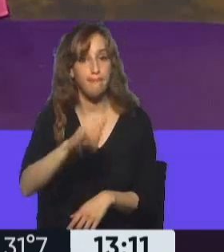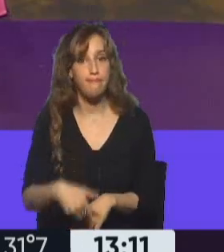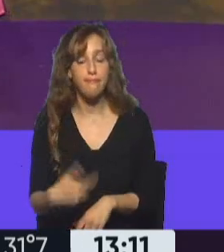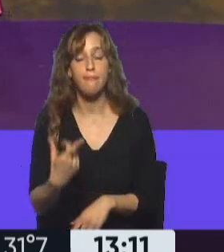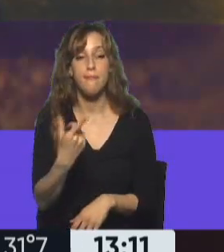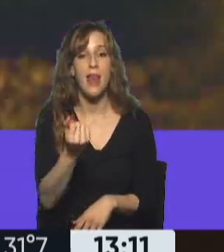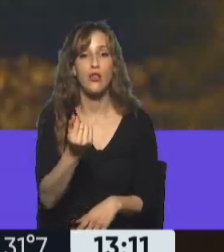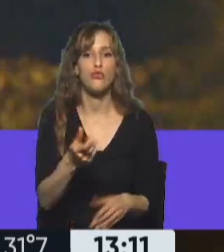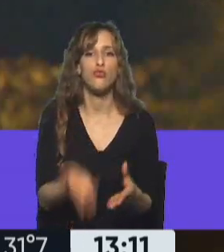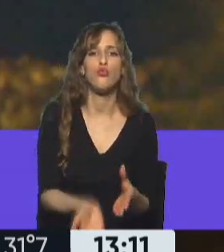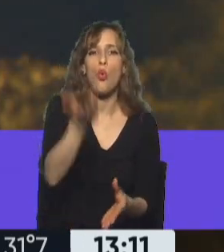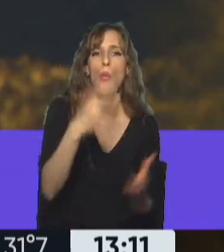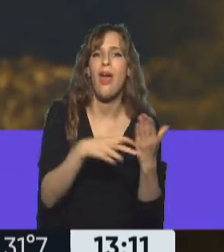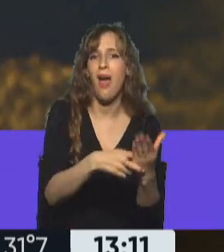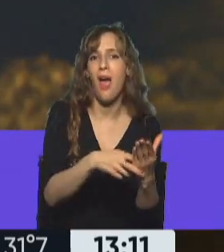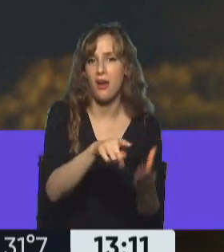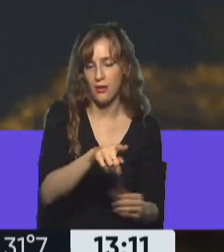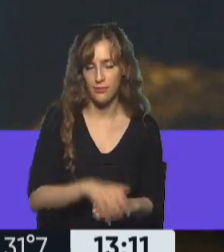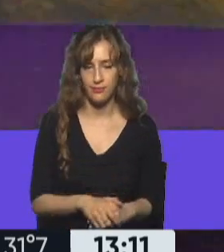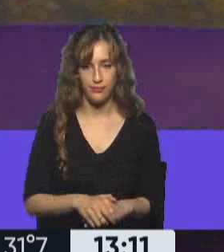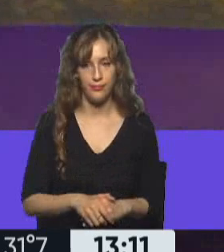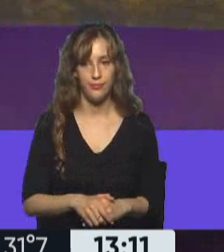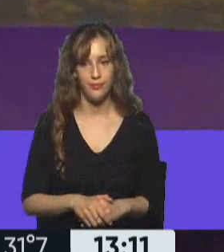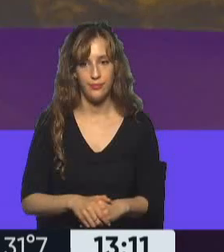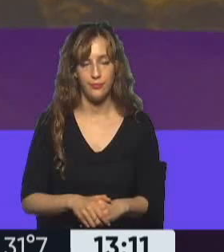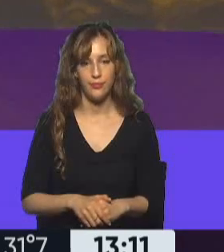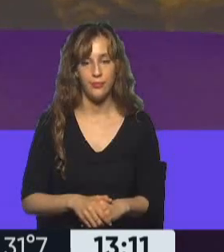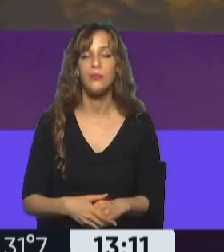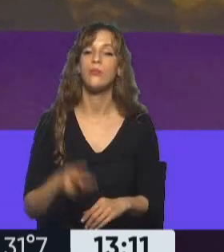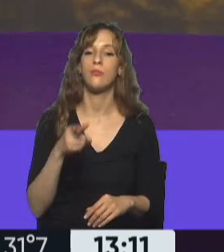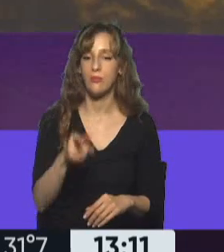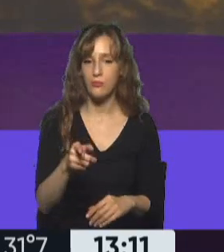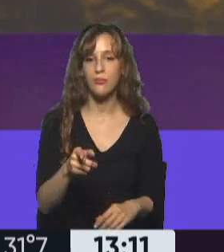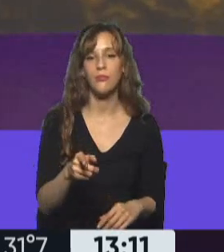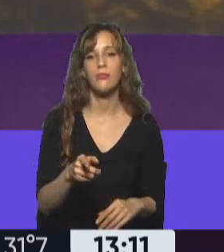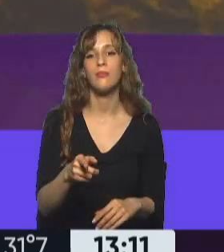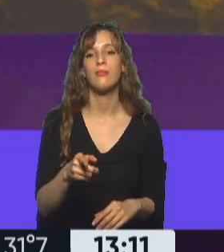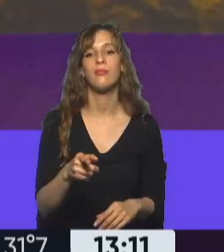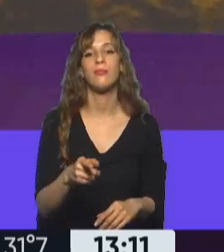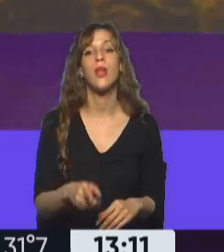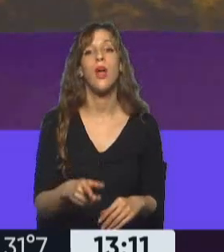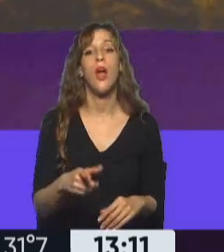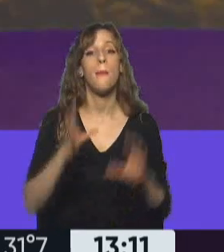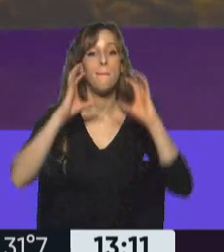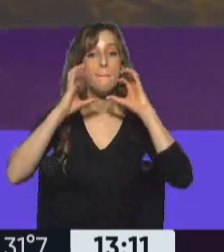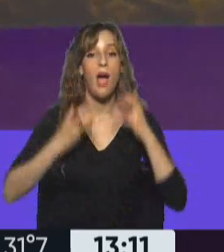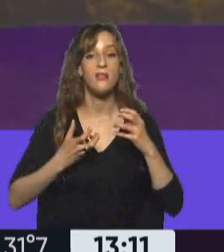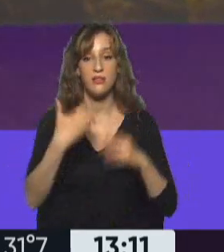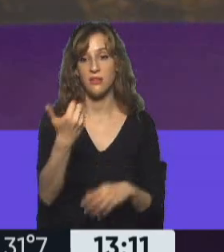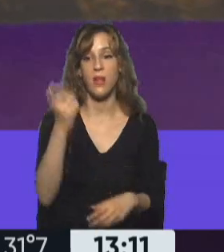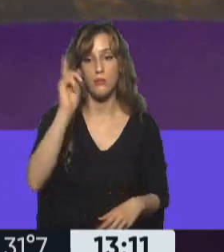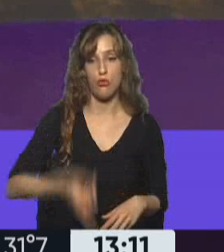de la carne. Veamos. Ahí ya adelanto, spoiler. El precio del maíz creció solamente un